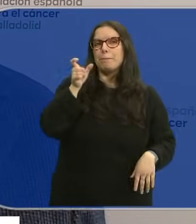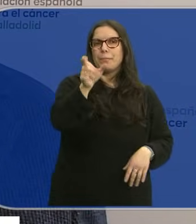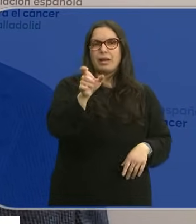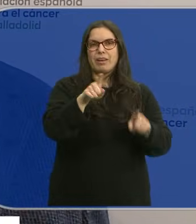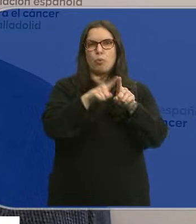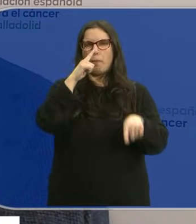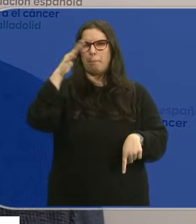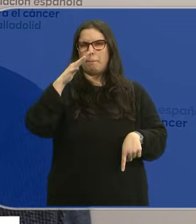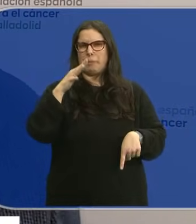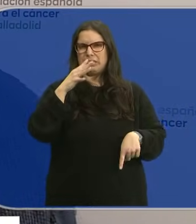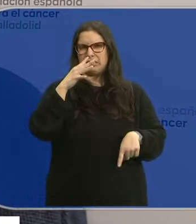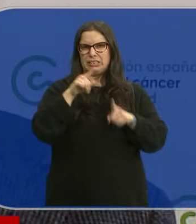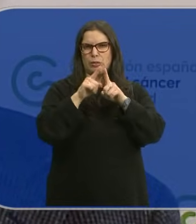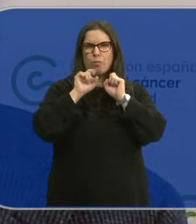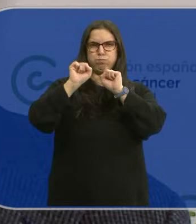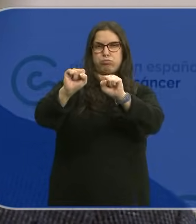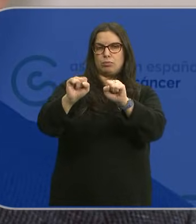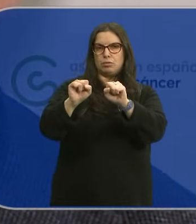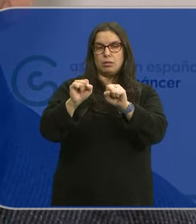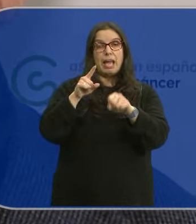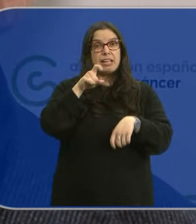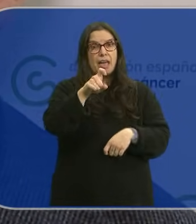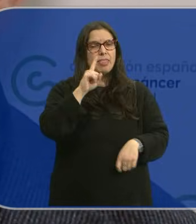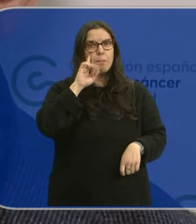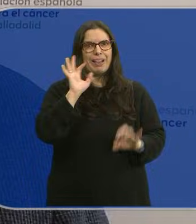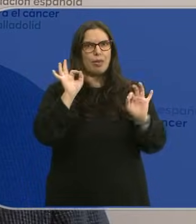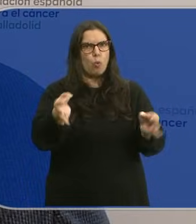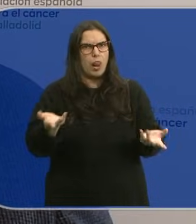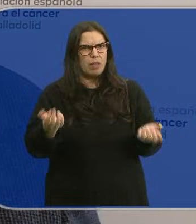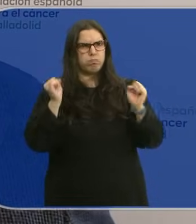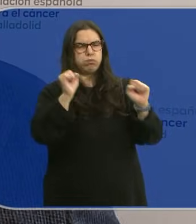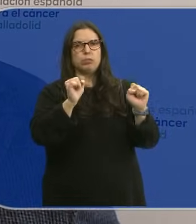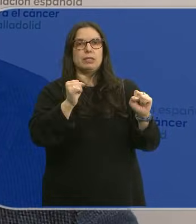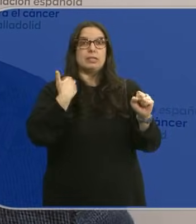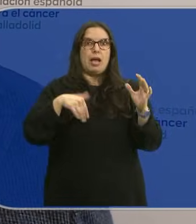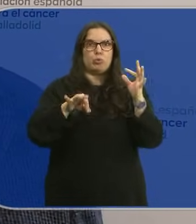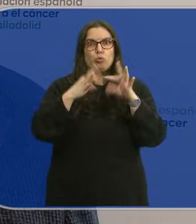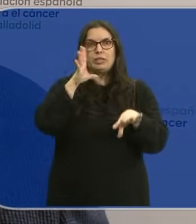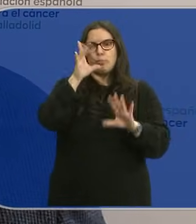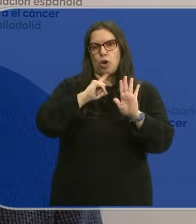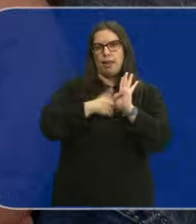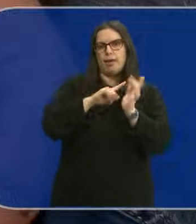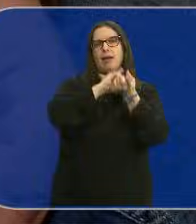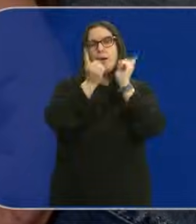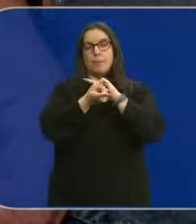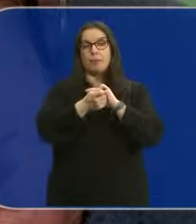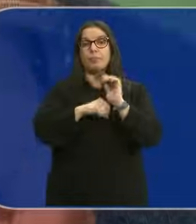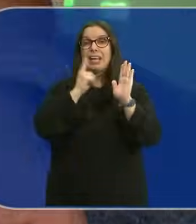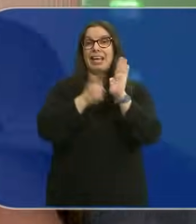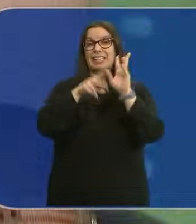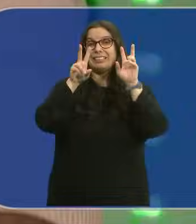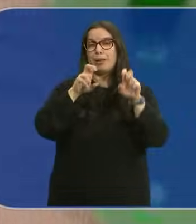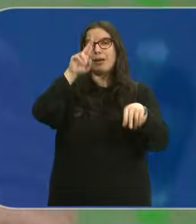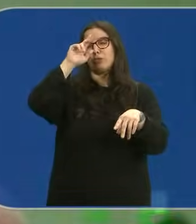la peste, lo vemos en algunas películas. El cáncer parece que era lo mismo y afortunadamente se cambió. La ley sobre el